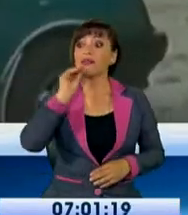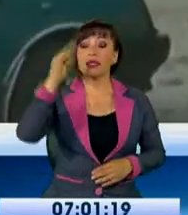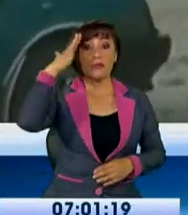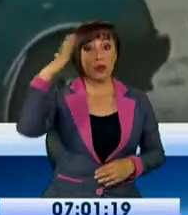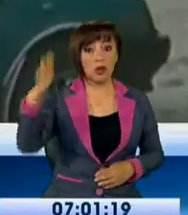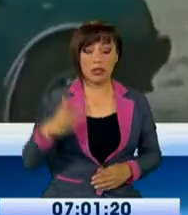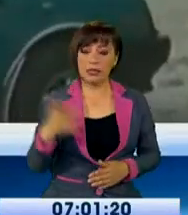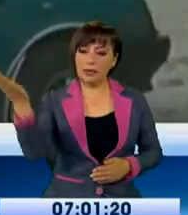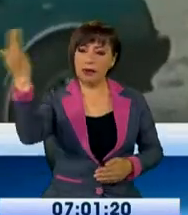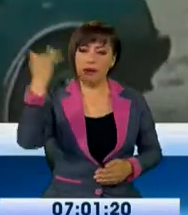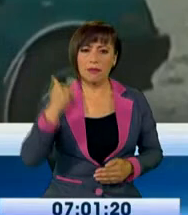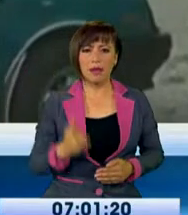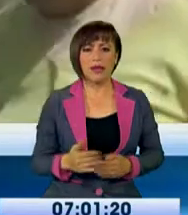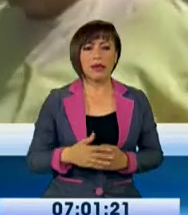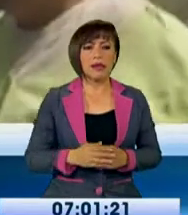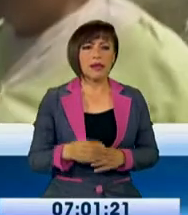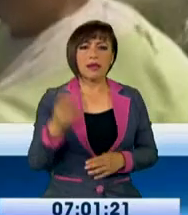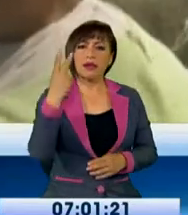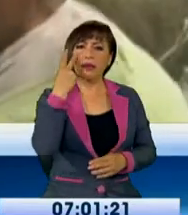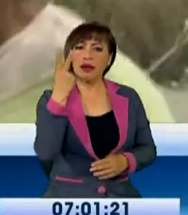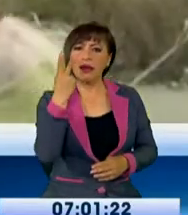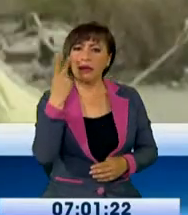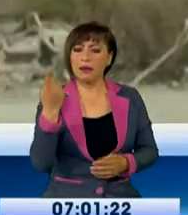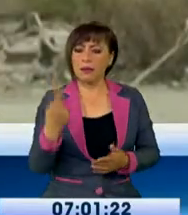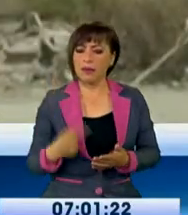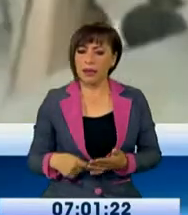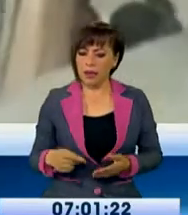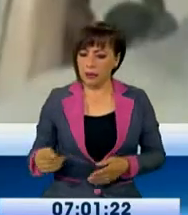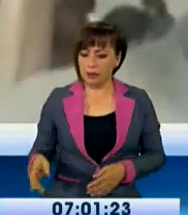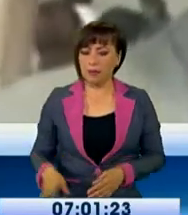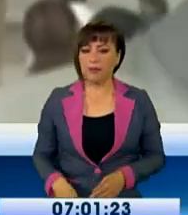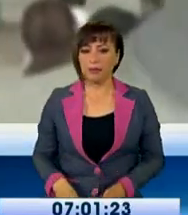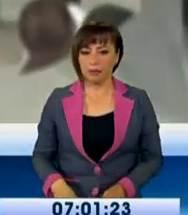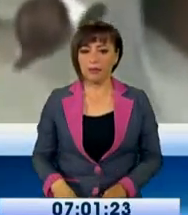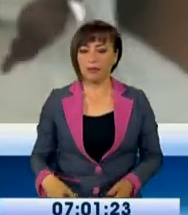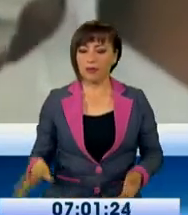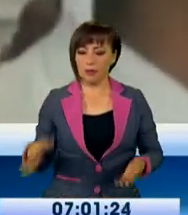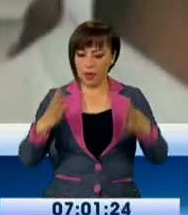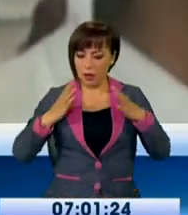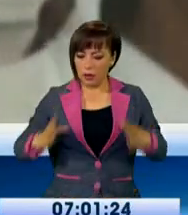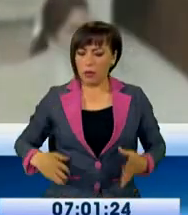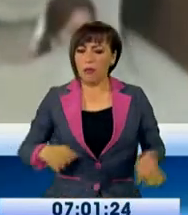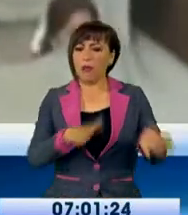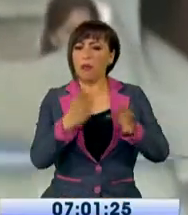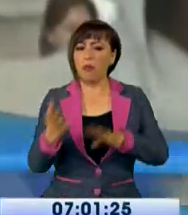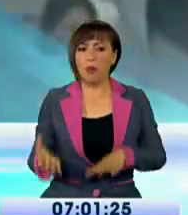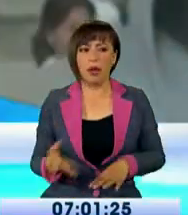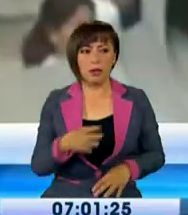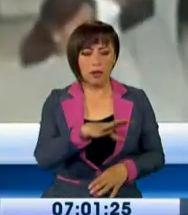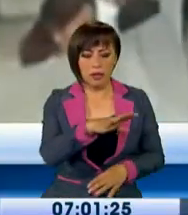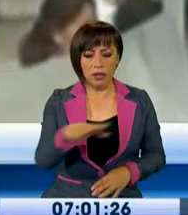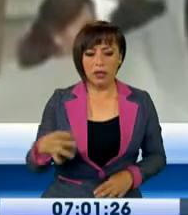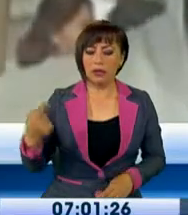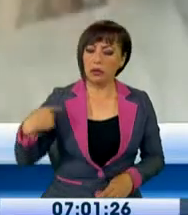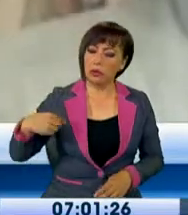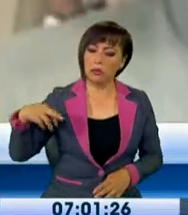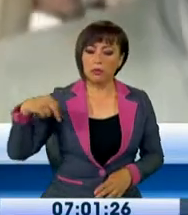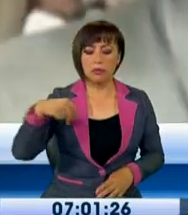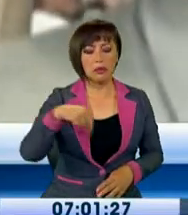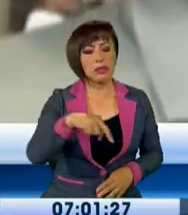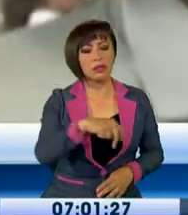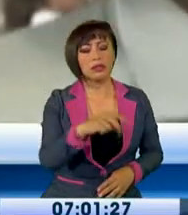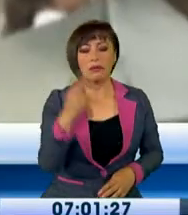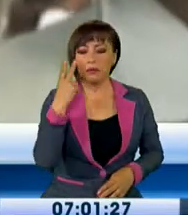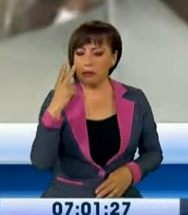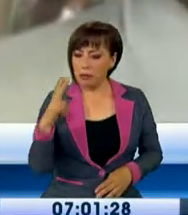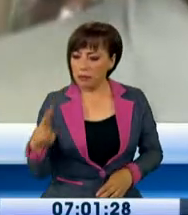Criminalística acudieron al lugar para realizar el procedimiento de ley. El cadáver ahí y el pie se lo vio. Lo que pasaba ya lo vi en la web. Claro, yo cogí, lo